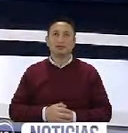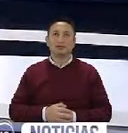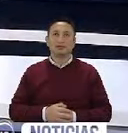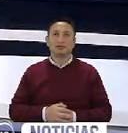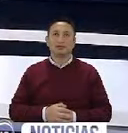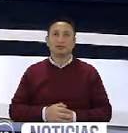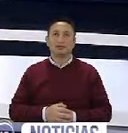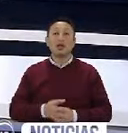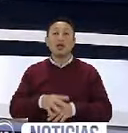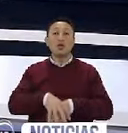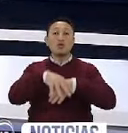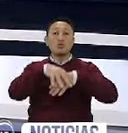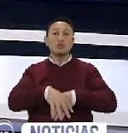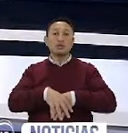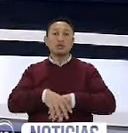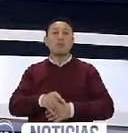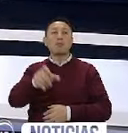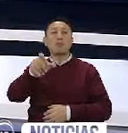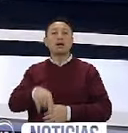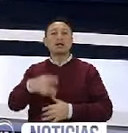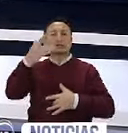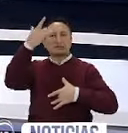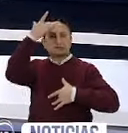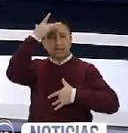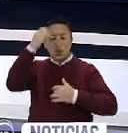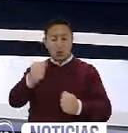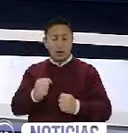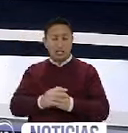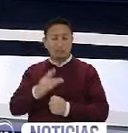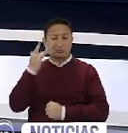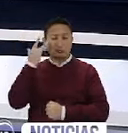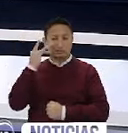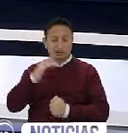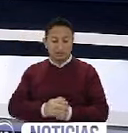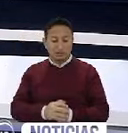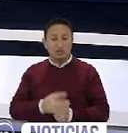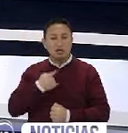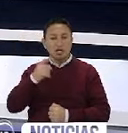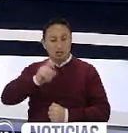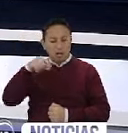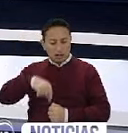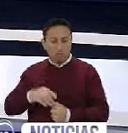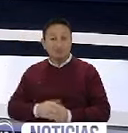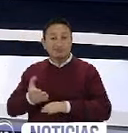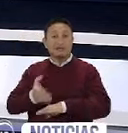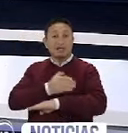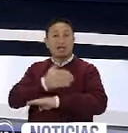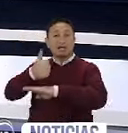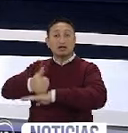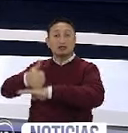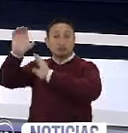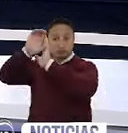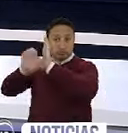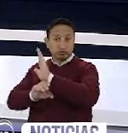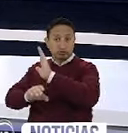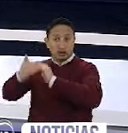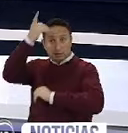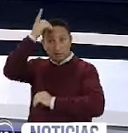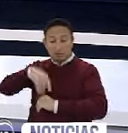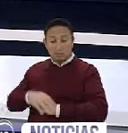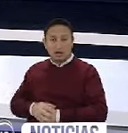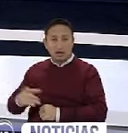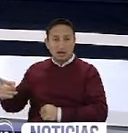Un plantón realizado por personas con enfermedades raras y catastróficas exige el cumplimiento de la sentencia emitida por la